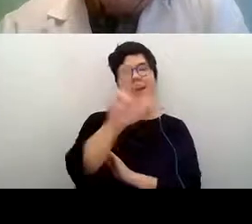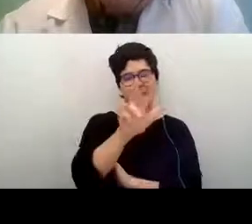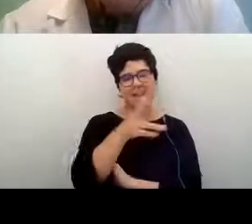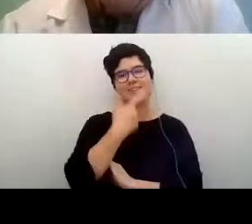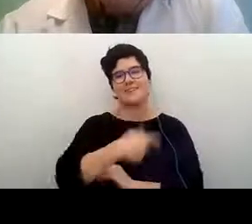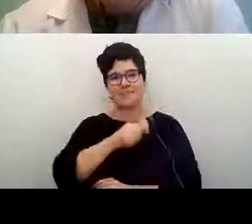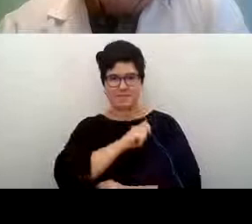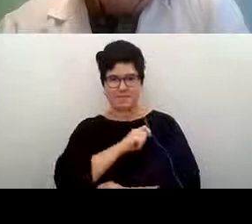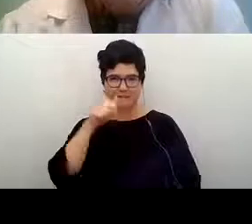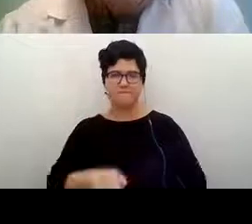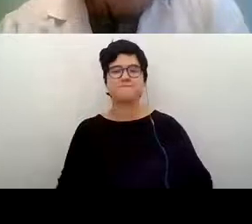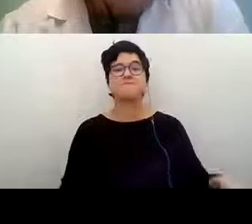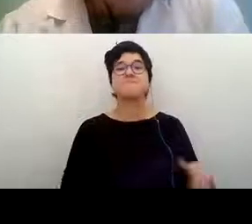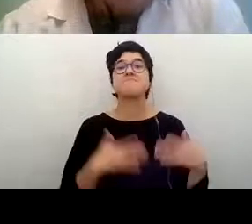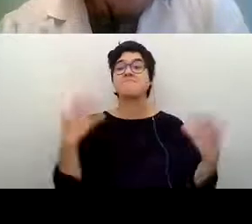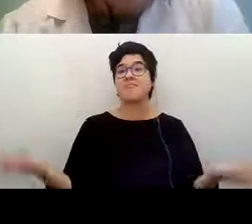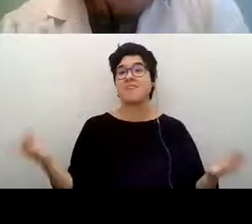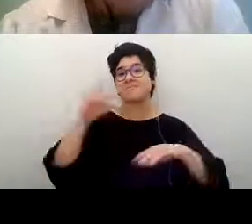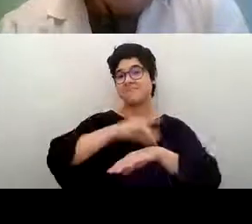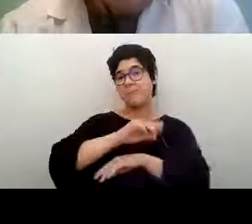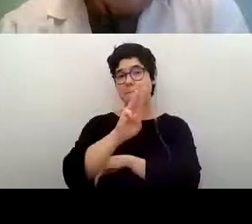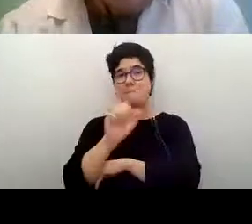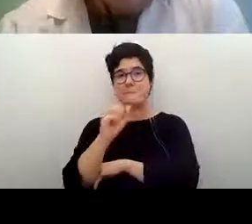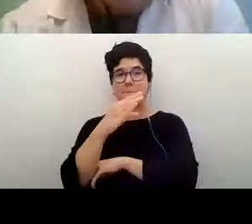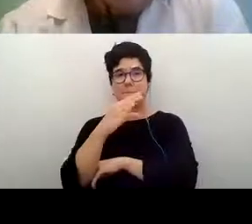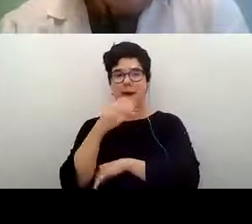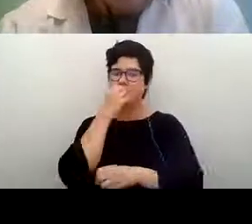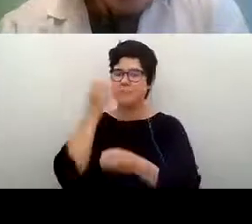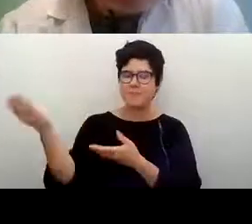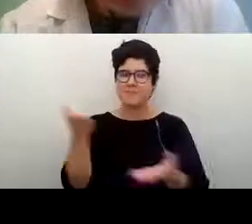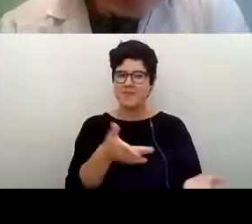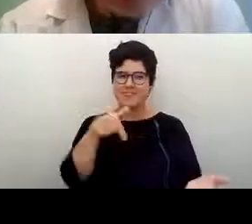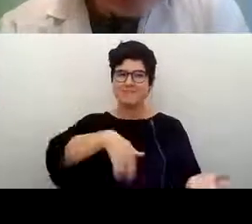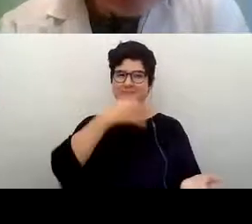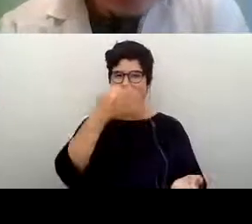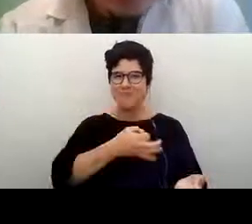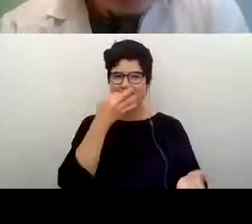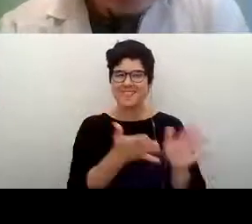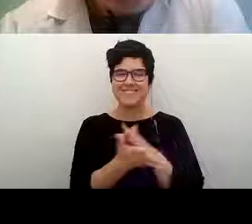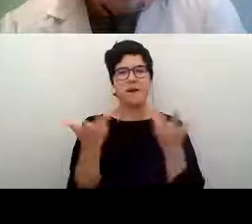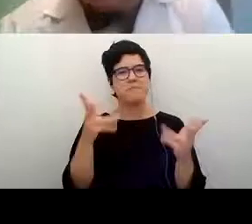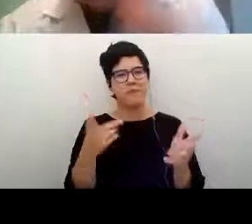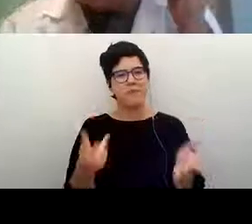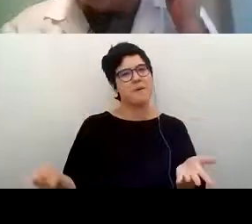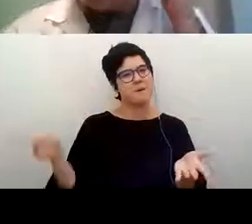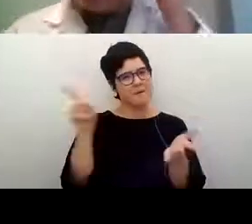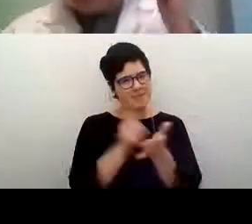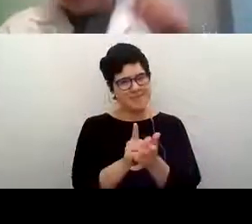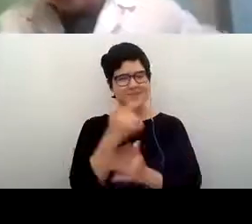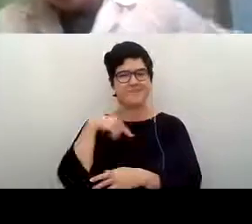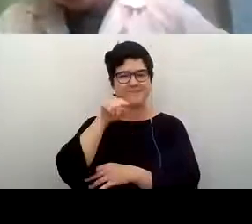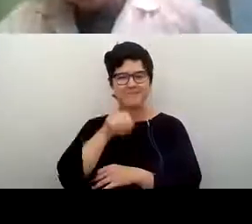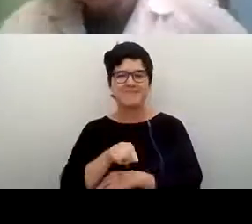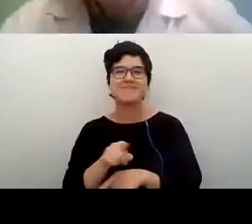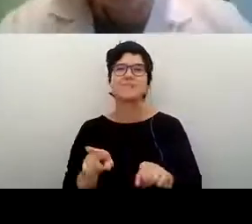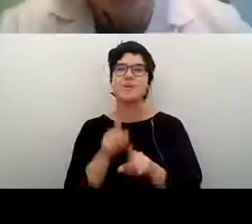Así que, Paco, bienvenido otra tarde más, otro miércoles. Hoy tenemos tema de